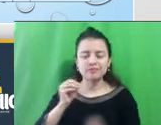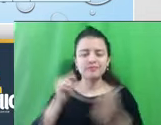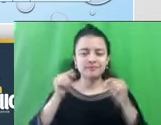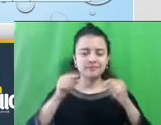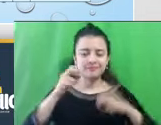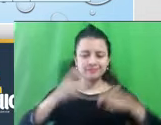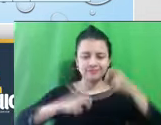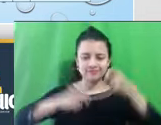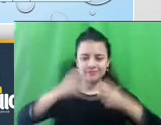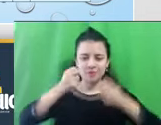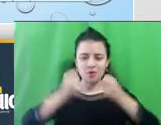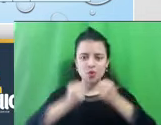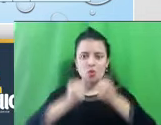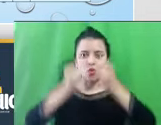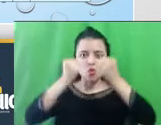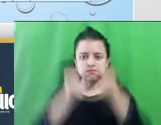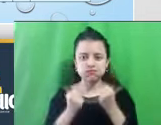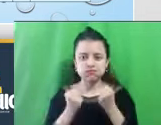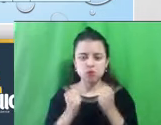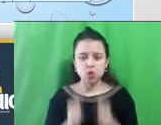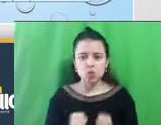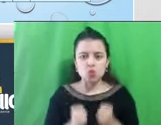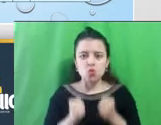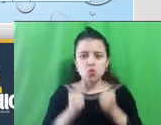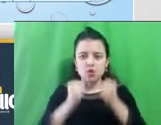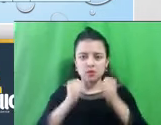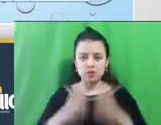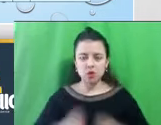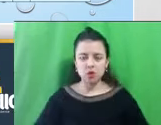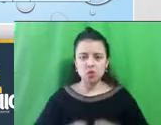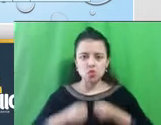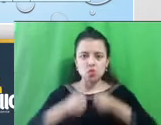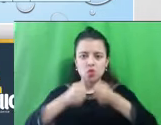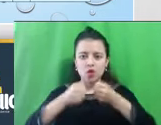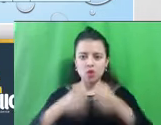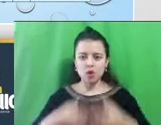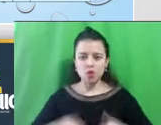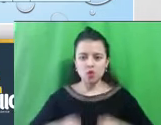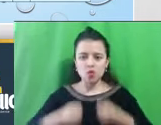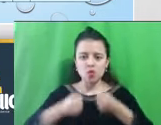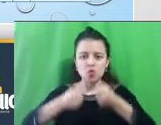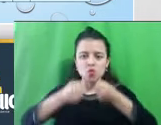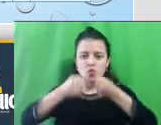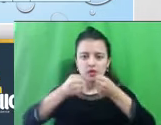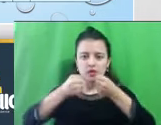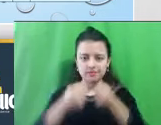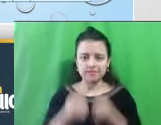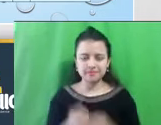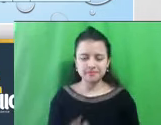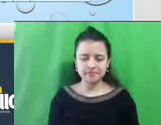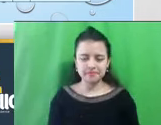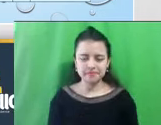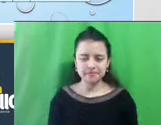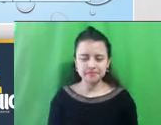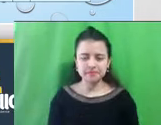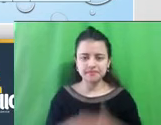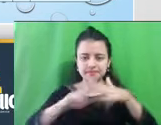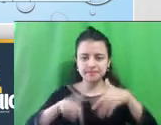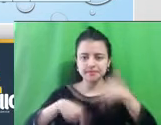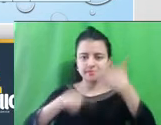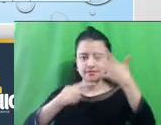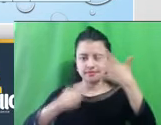presión para que pueda llegar a suministrar en los puntos altos de la zona de Manzanos el agua que están requiriendo ellos.